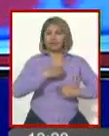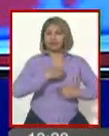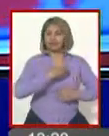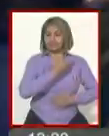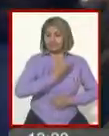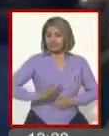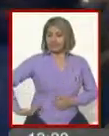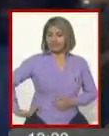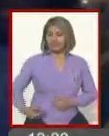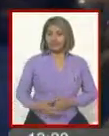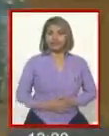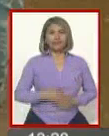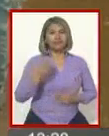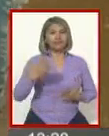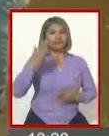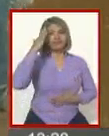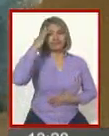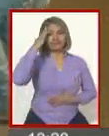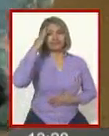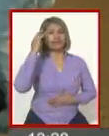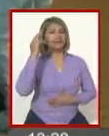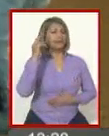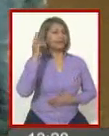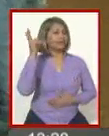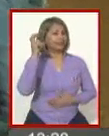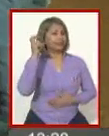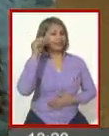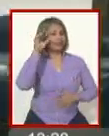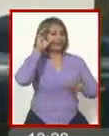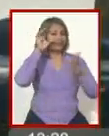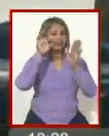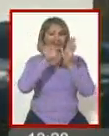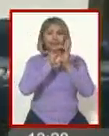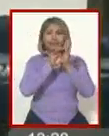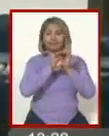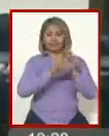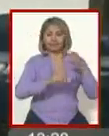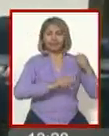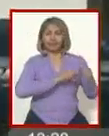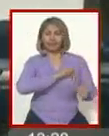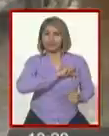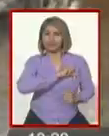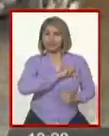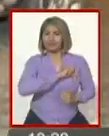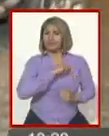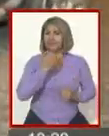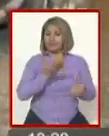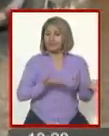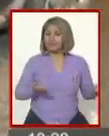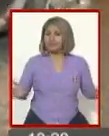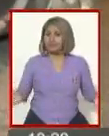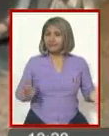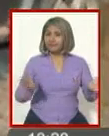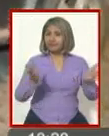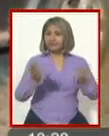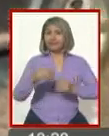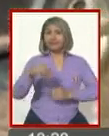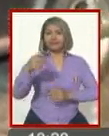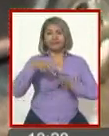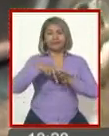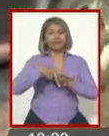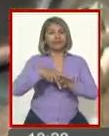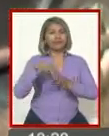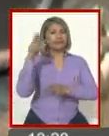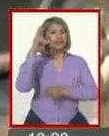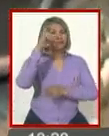presidenciales. Luego de conocerse audios y fotografías que apuntaban a que un uniformado policial habría inducido al teniente de caballería